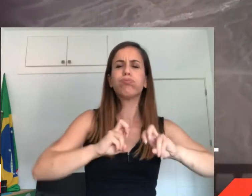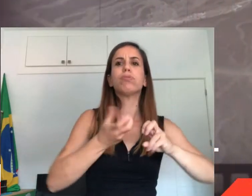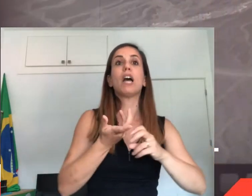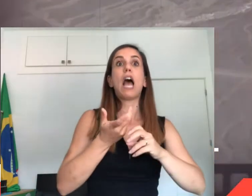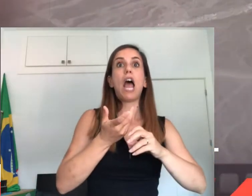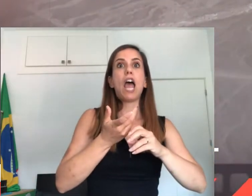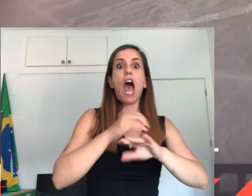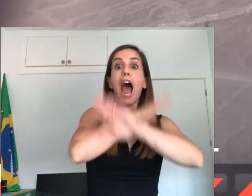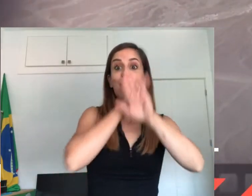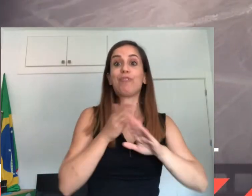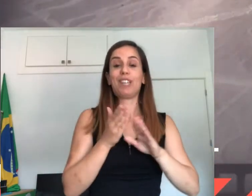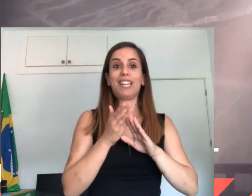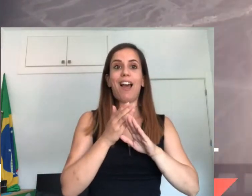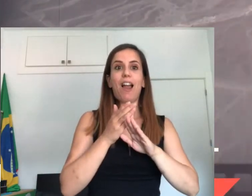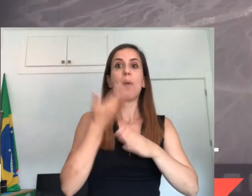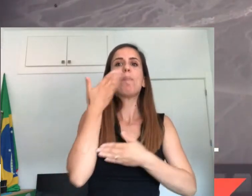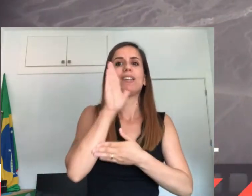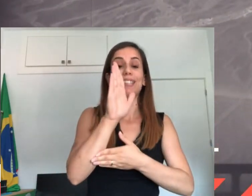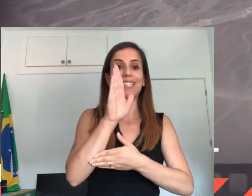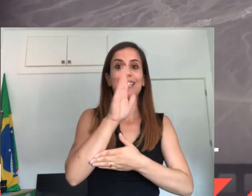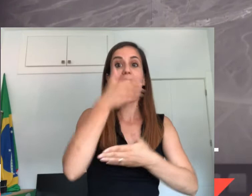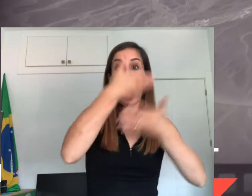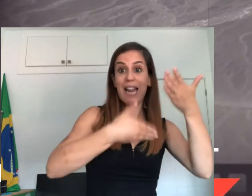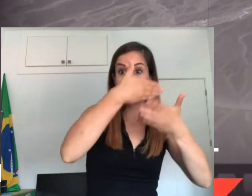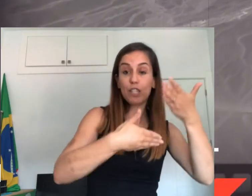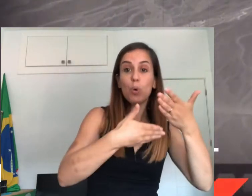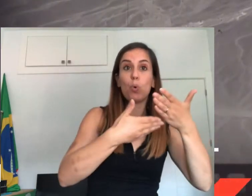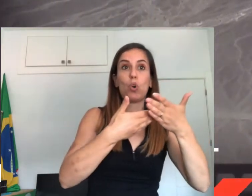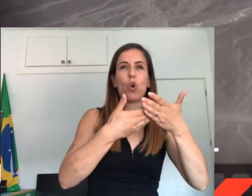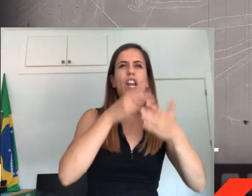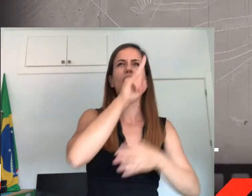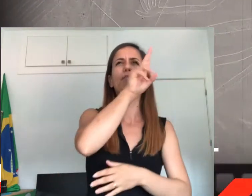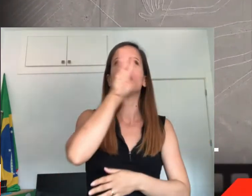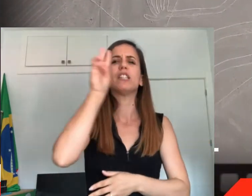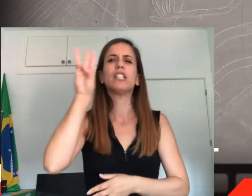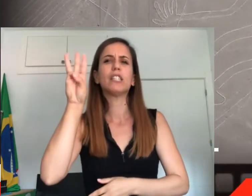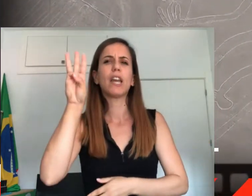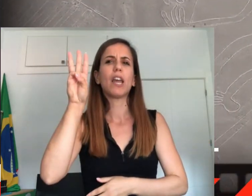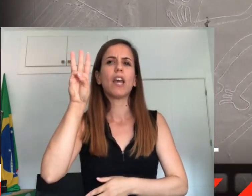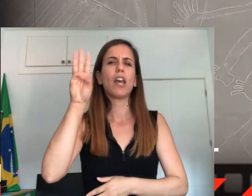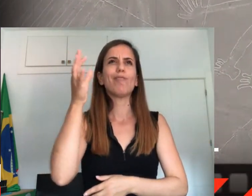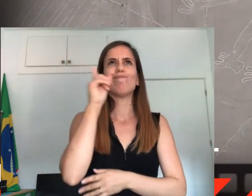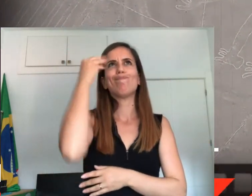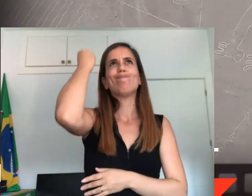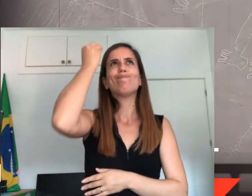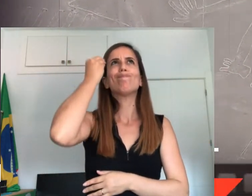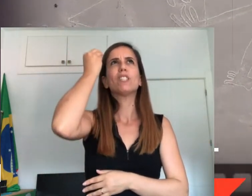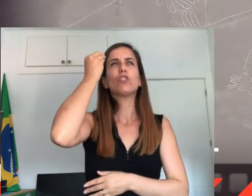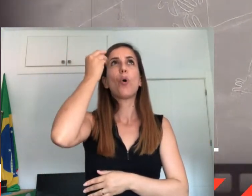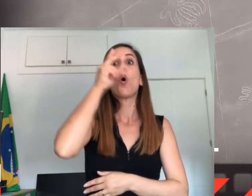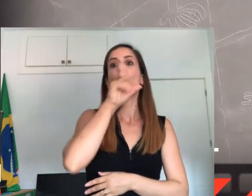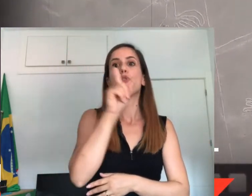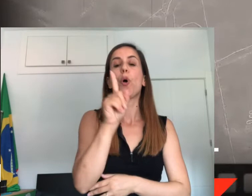acaba presentando un artículo en el 23, creo, es que lo digo de cabeza,